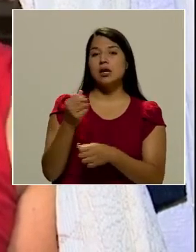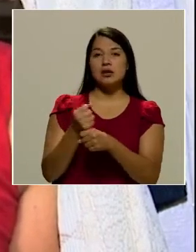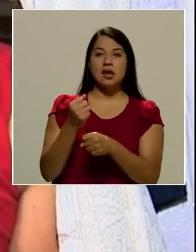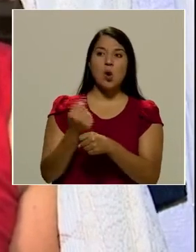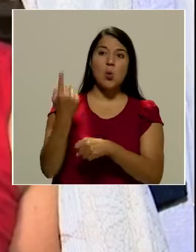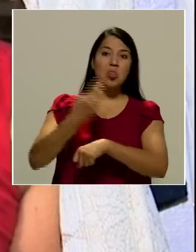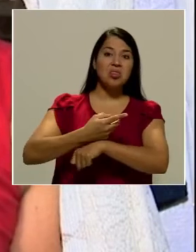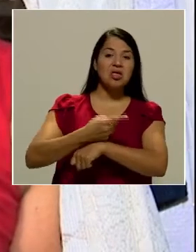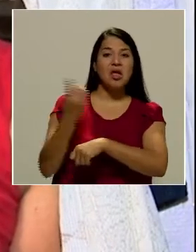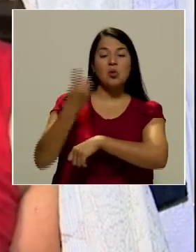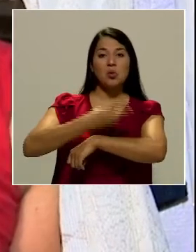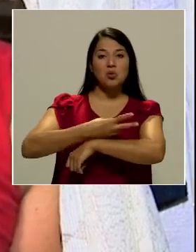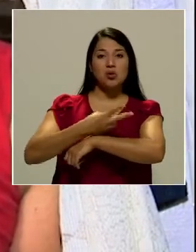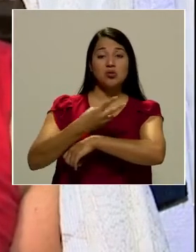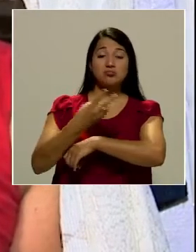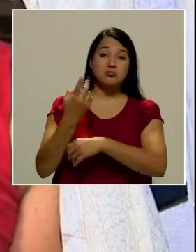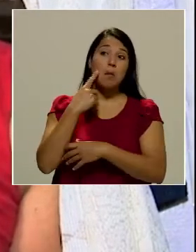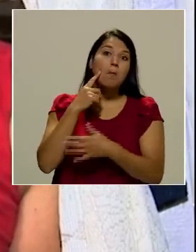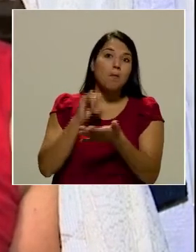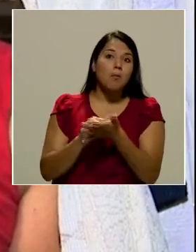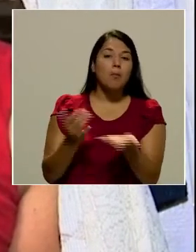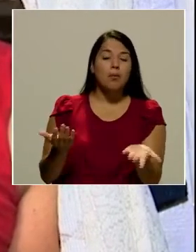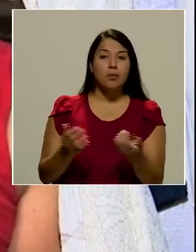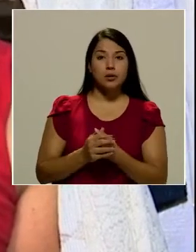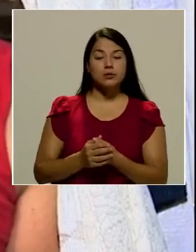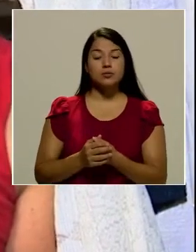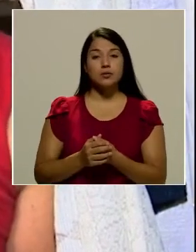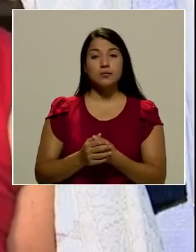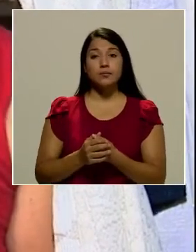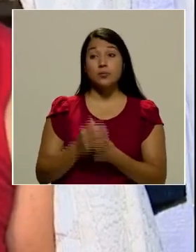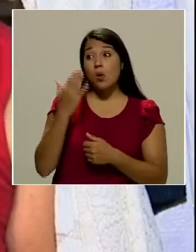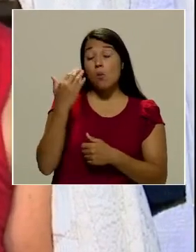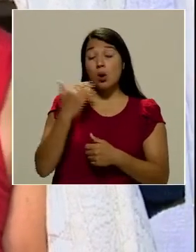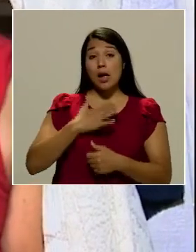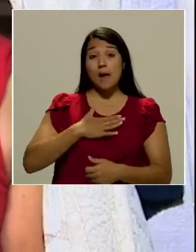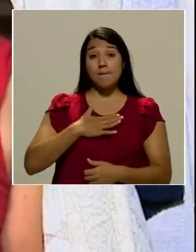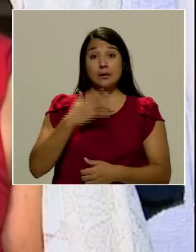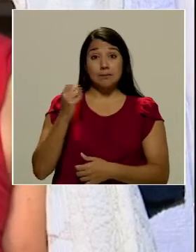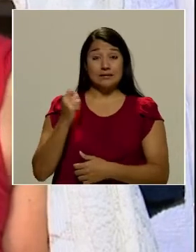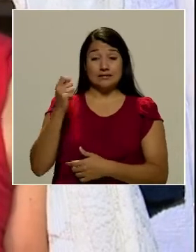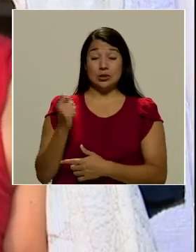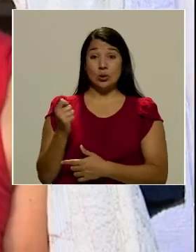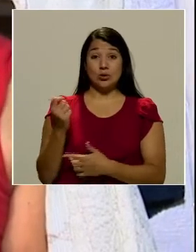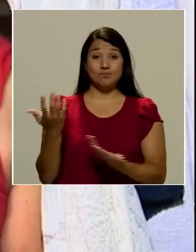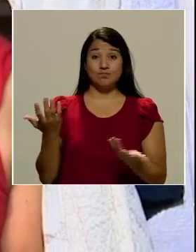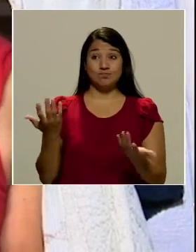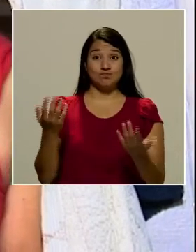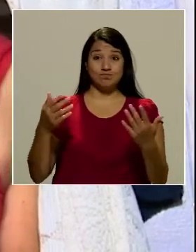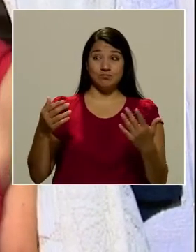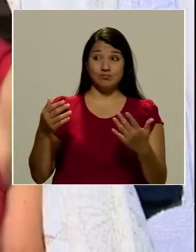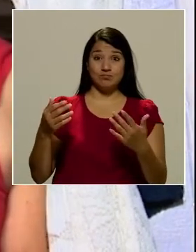día, 2 días, por lo mismo, ¿verdad? Porque ya la pensión me la